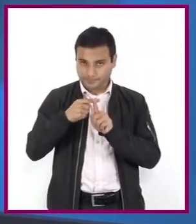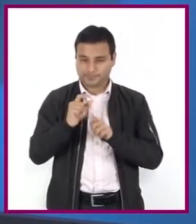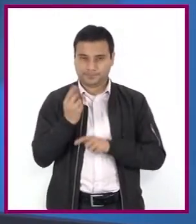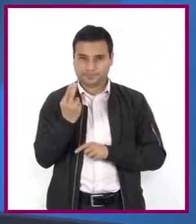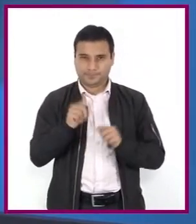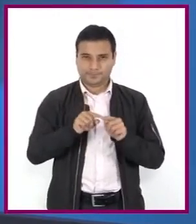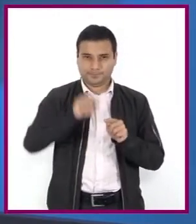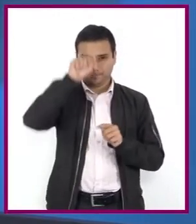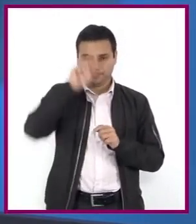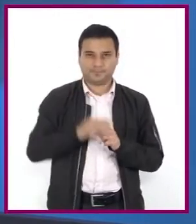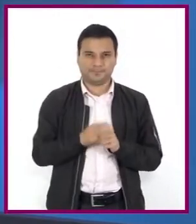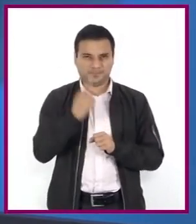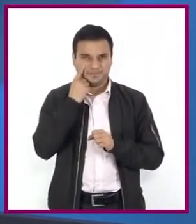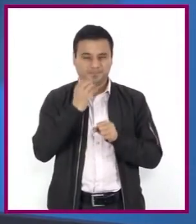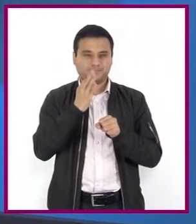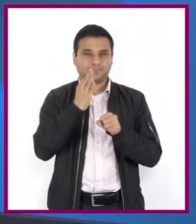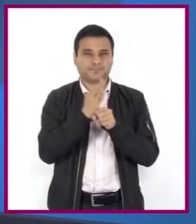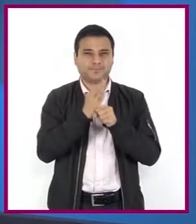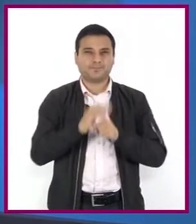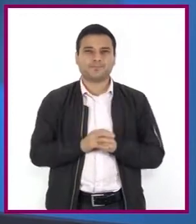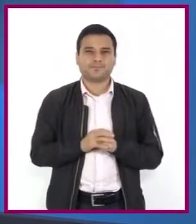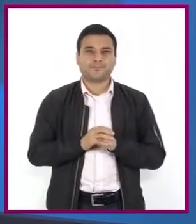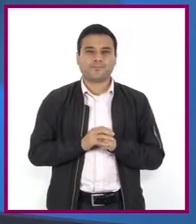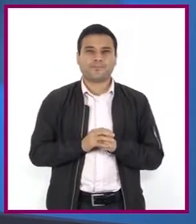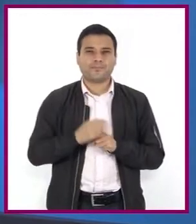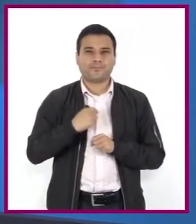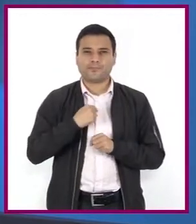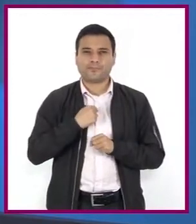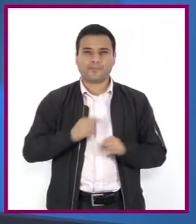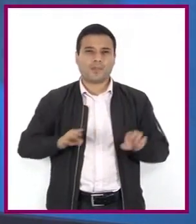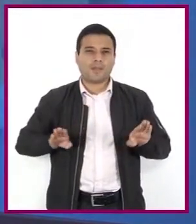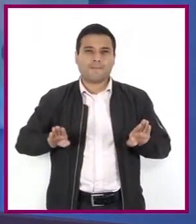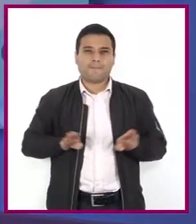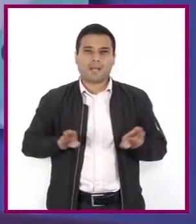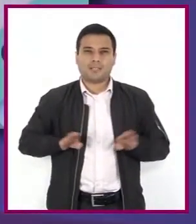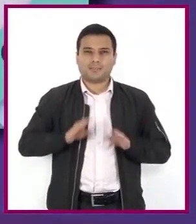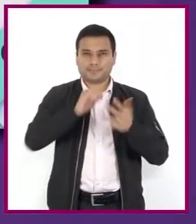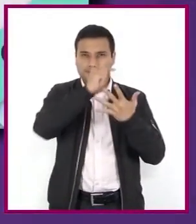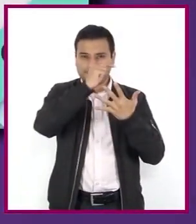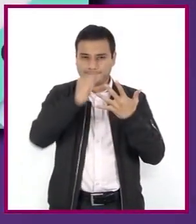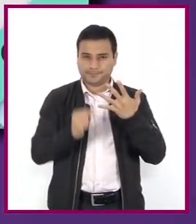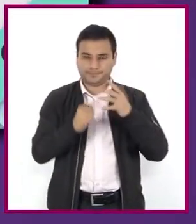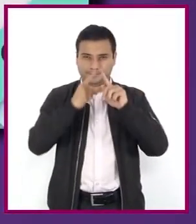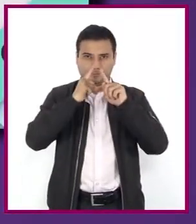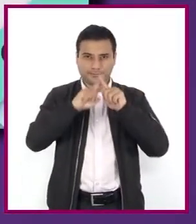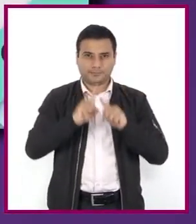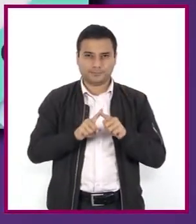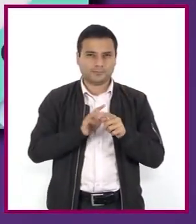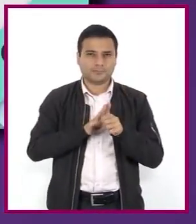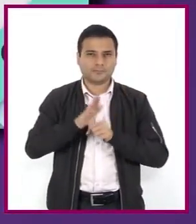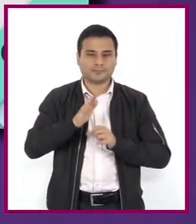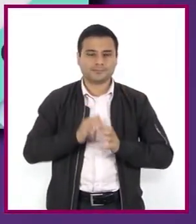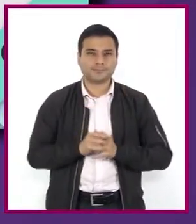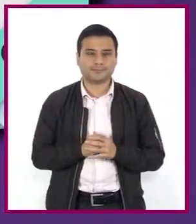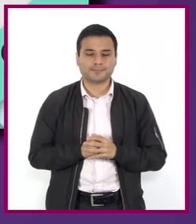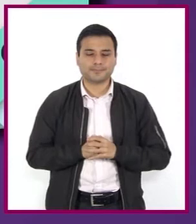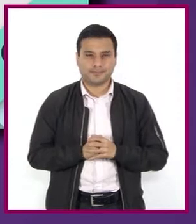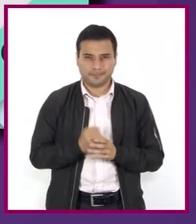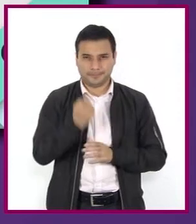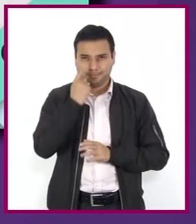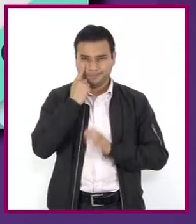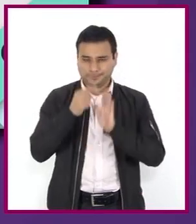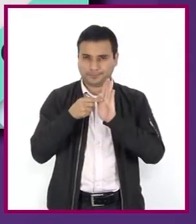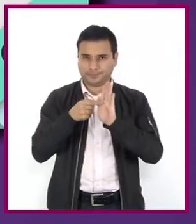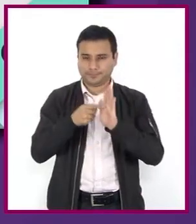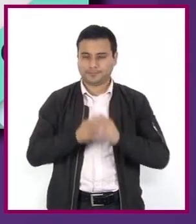tabulación los pares ordenados para poder graficar los puntos. Los pares ordenados quedan de la siguiente